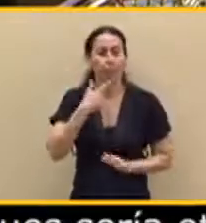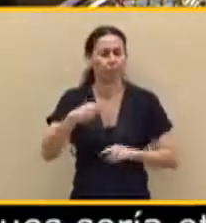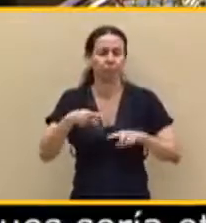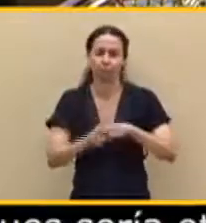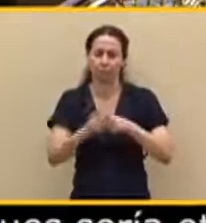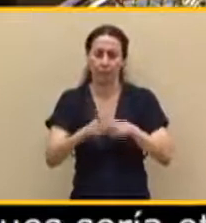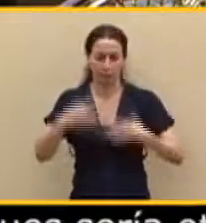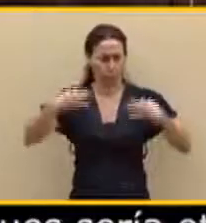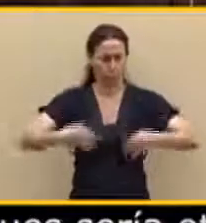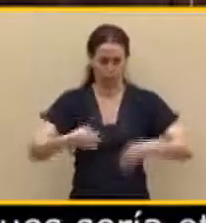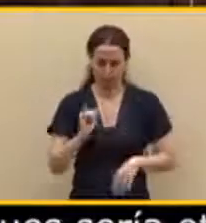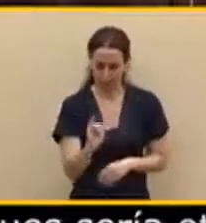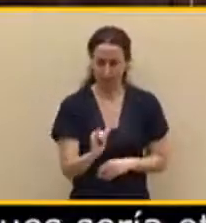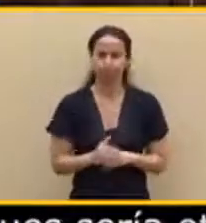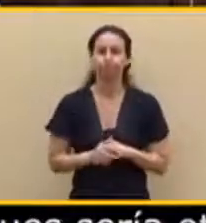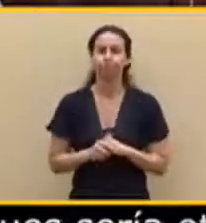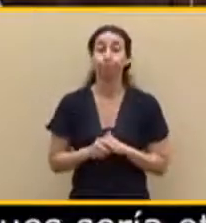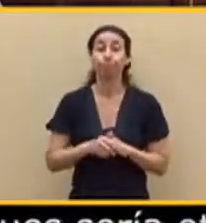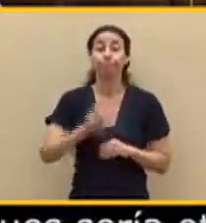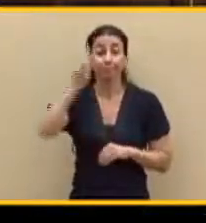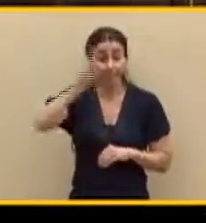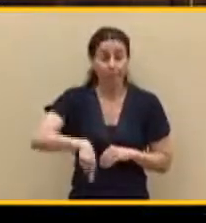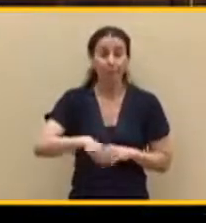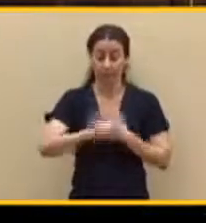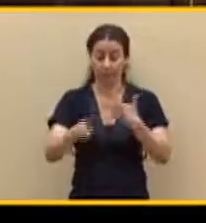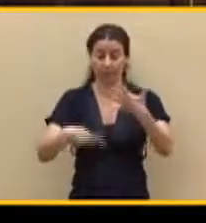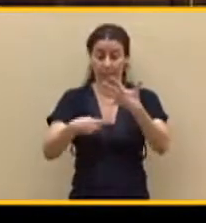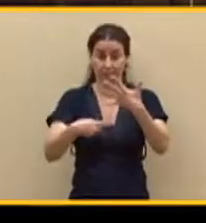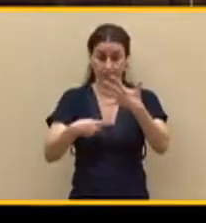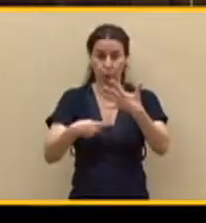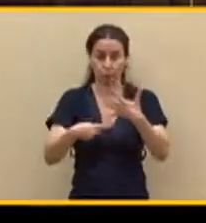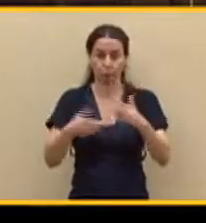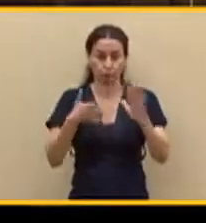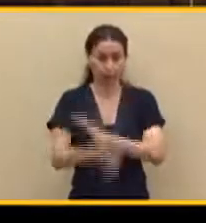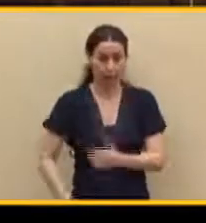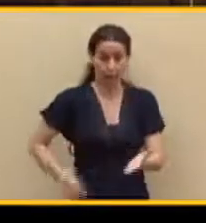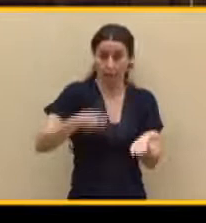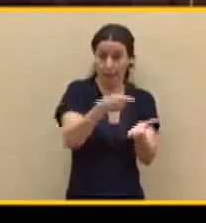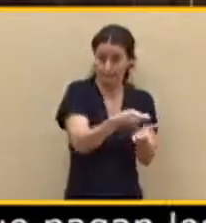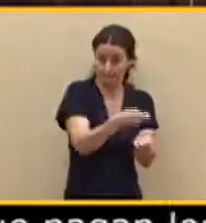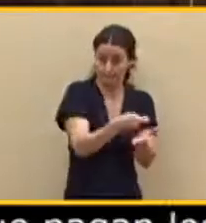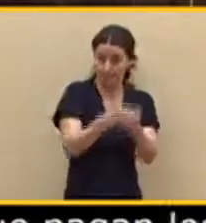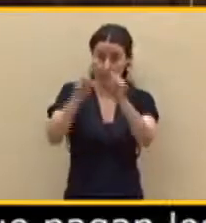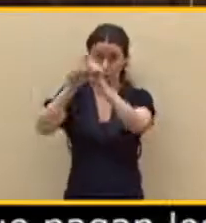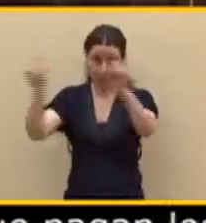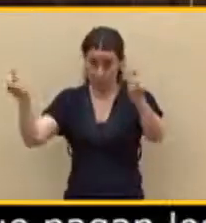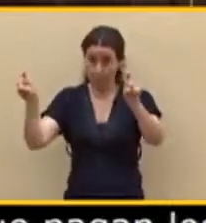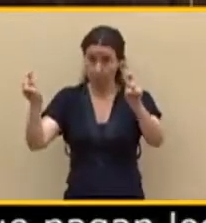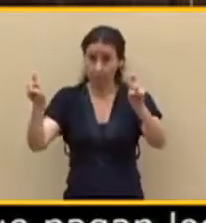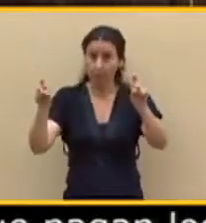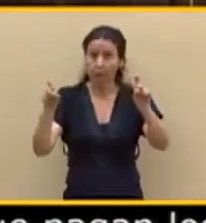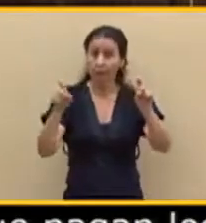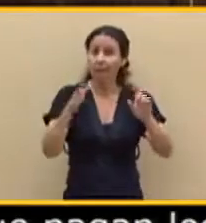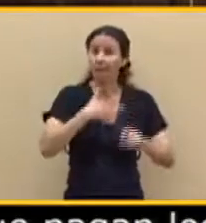seguridad. Por otra parte, en sexto lugar, las mordidas que pagan los grandes oligarcas no siempre van a un bolsillo concreto